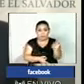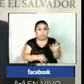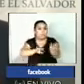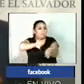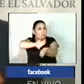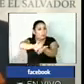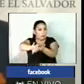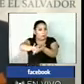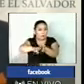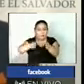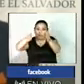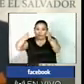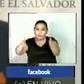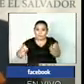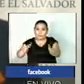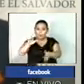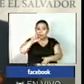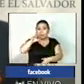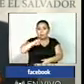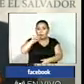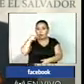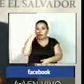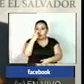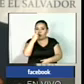hasta el 30 de junio.